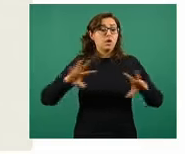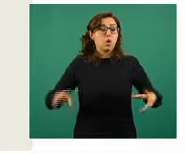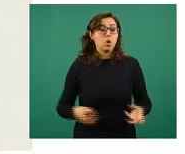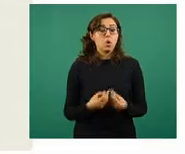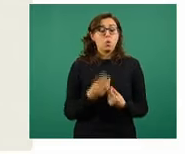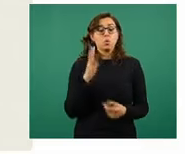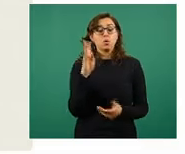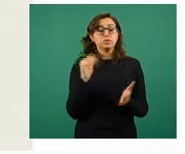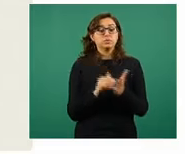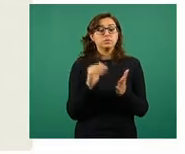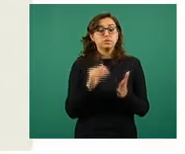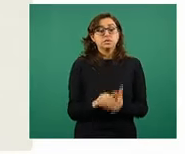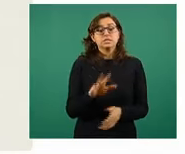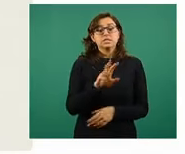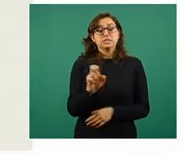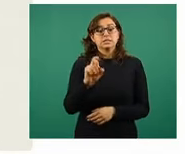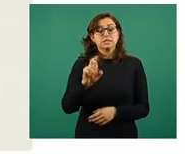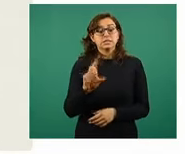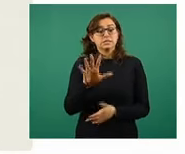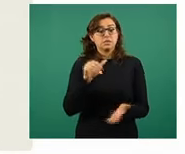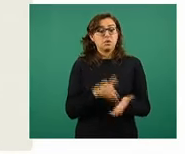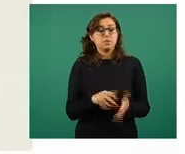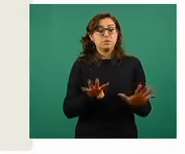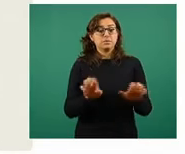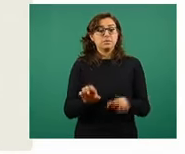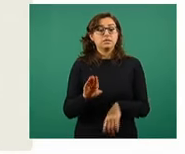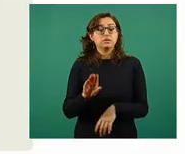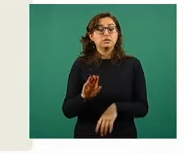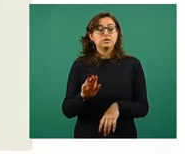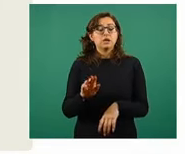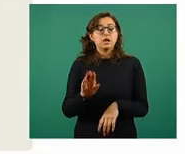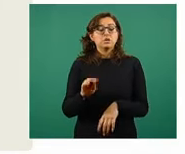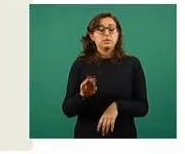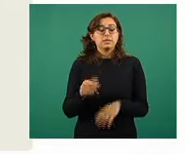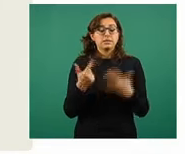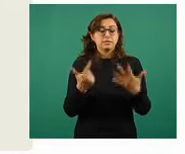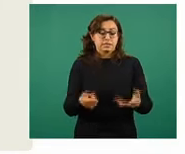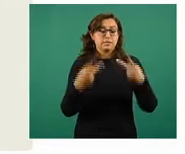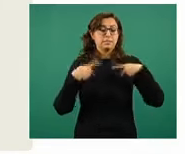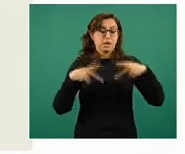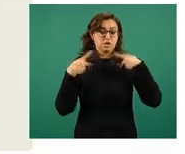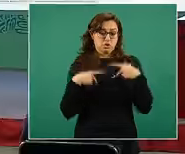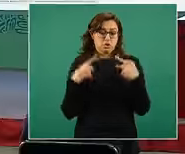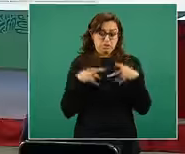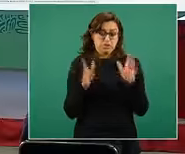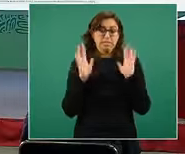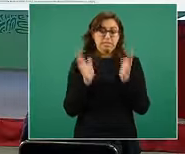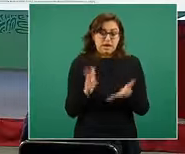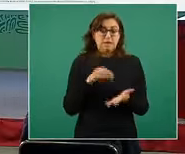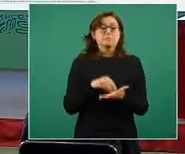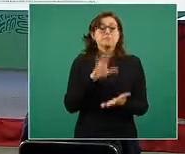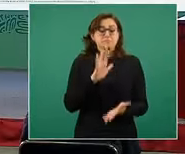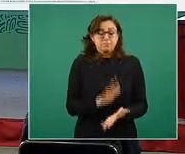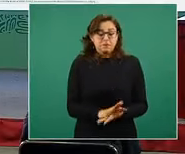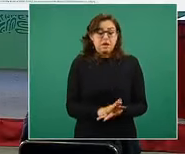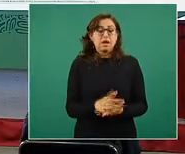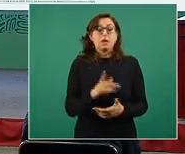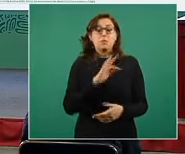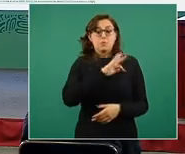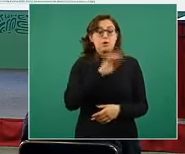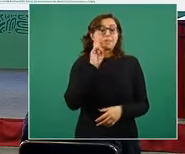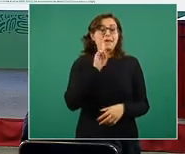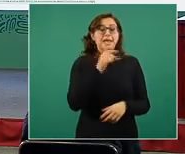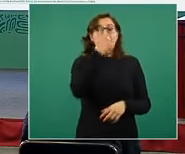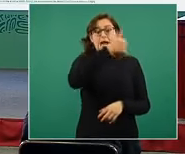4,535,997 personas adultas mayores registradas. Aquí está una distribución por estado. Ya saben que todas las presentaciones que se ponen aquí